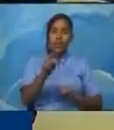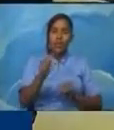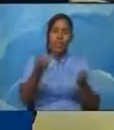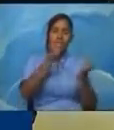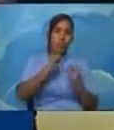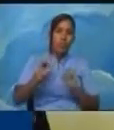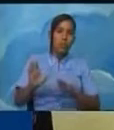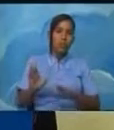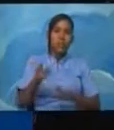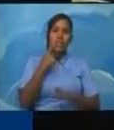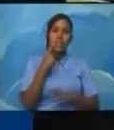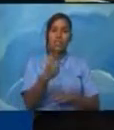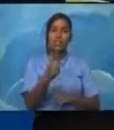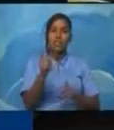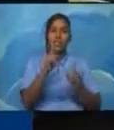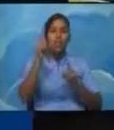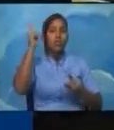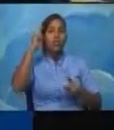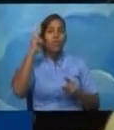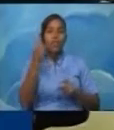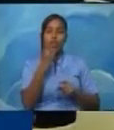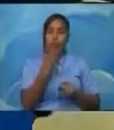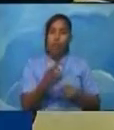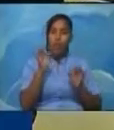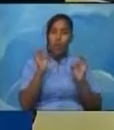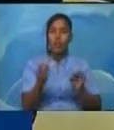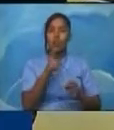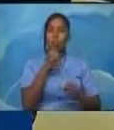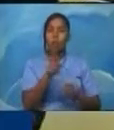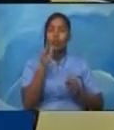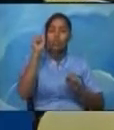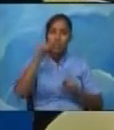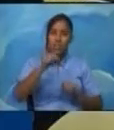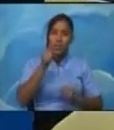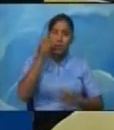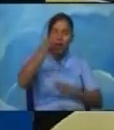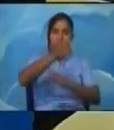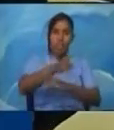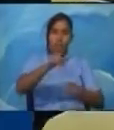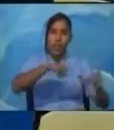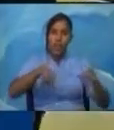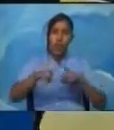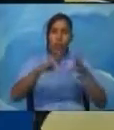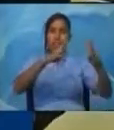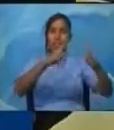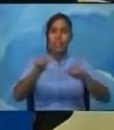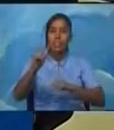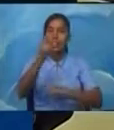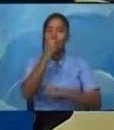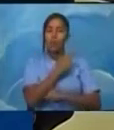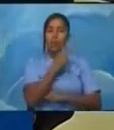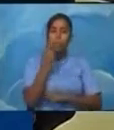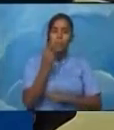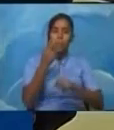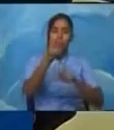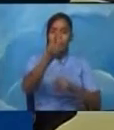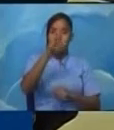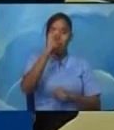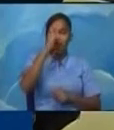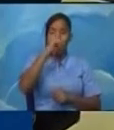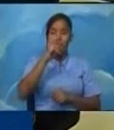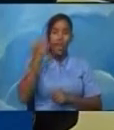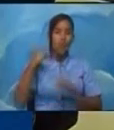desprecian y que dicen que no saben ni lo bueno ni lo malo, ellos van a entrar en lugar de ustedes. De 20 años hacia